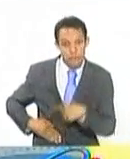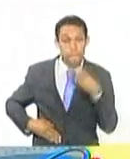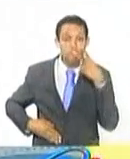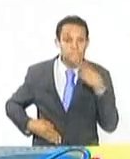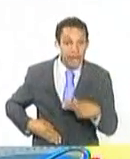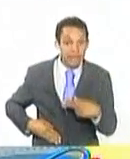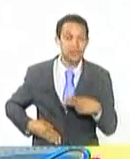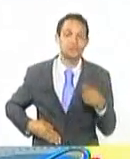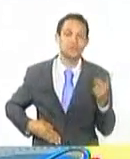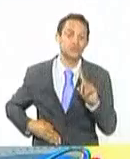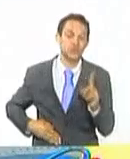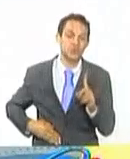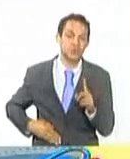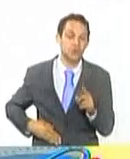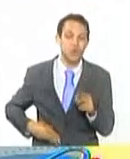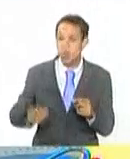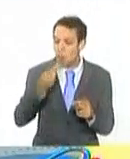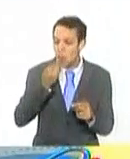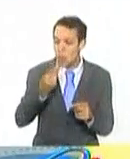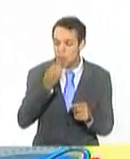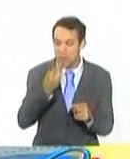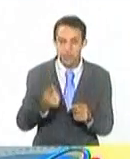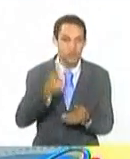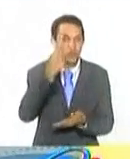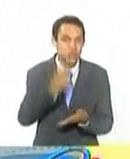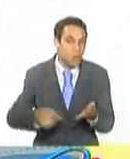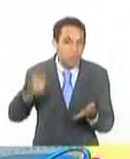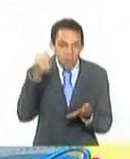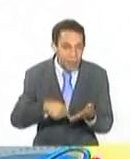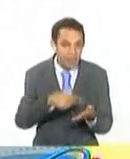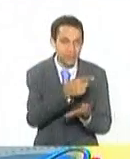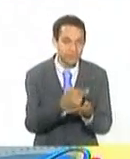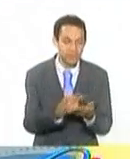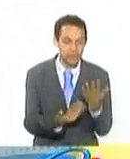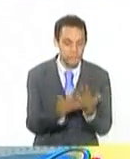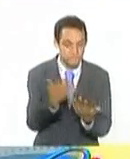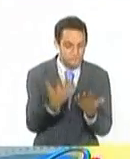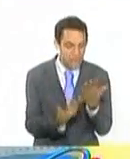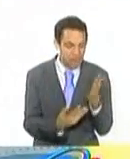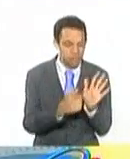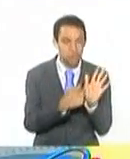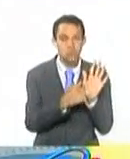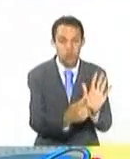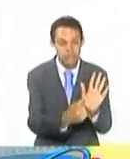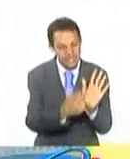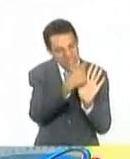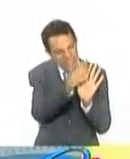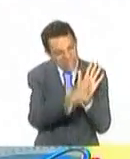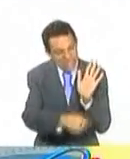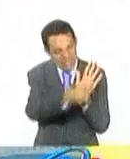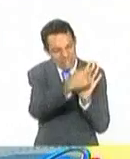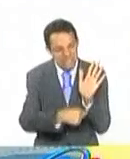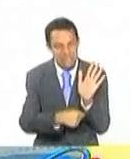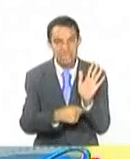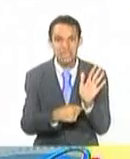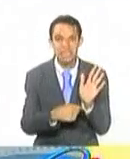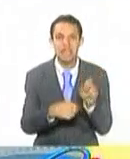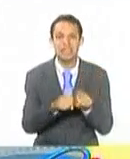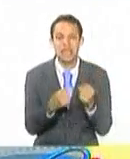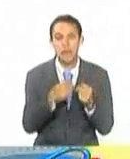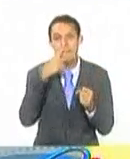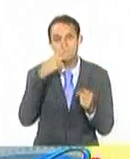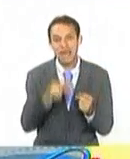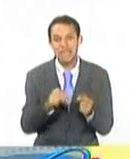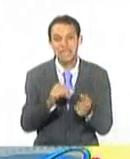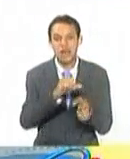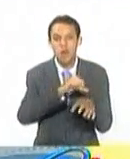que el cuerpo no tolera esos alimentos picantes y demás y como reacción desde la dermatología rompe